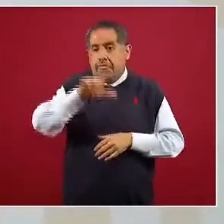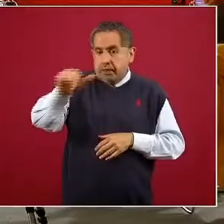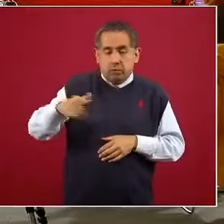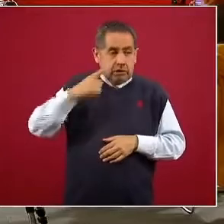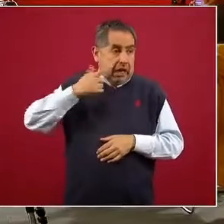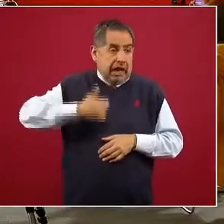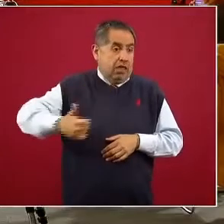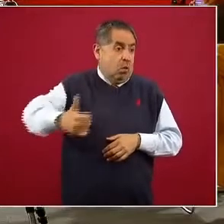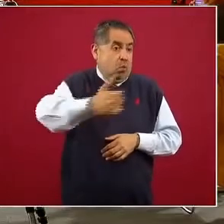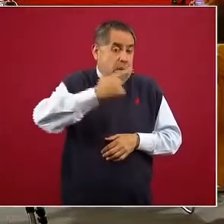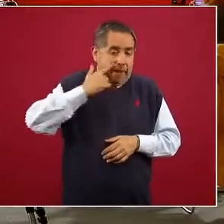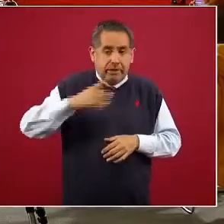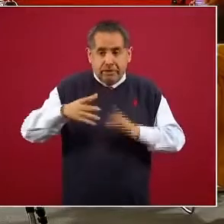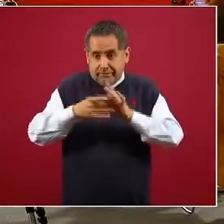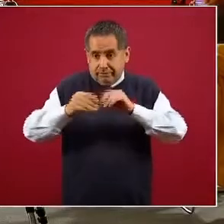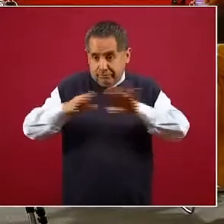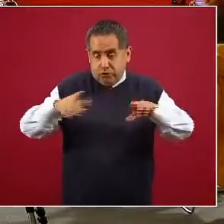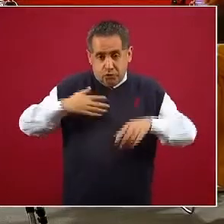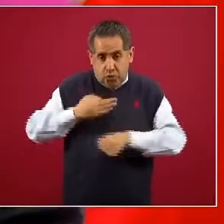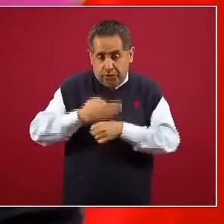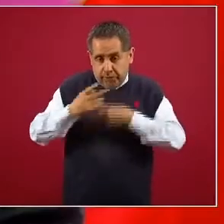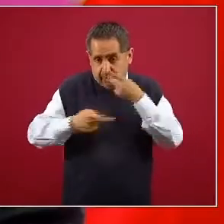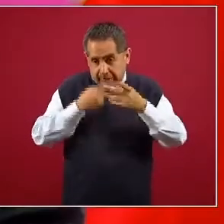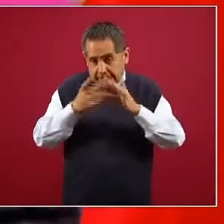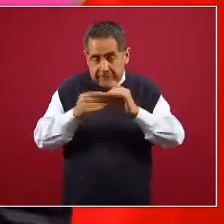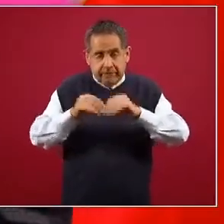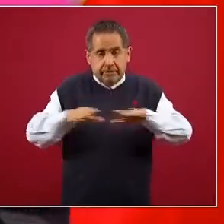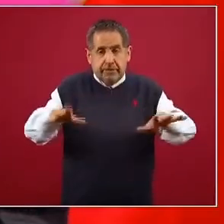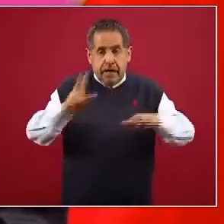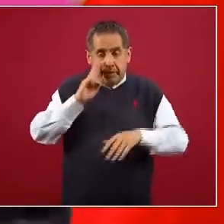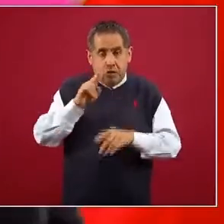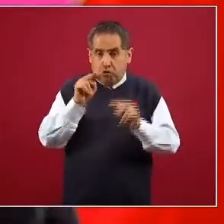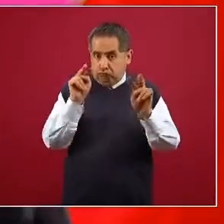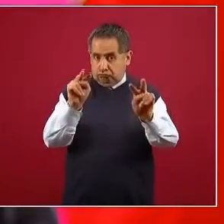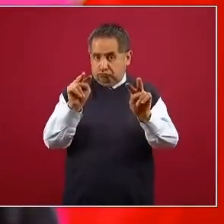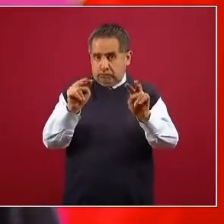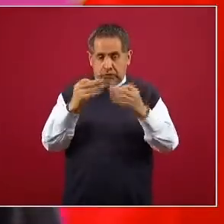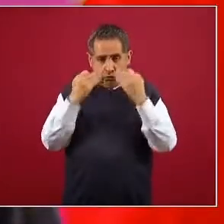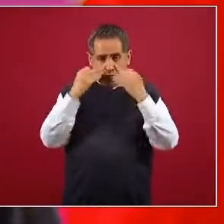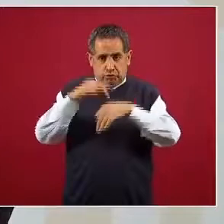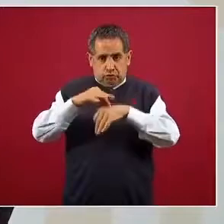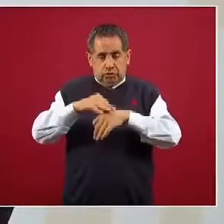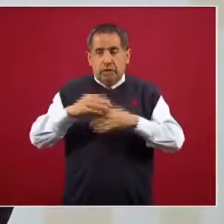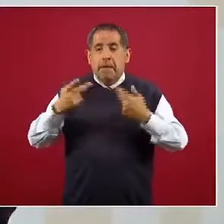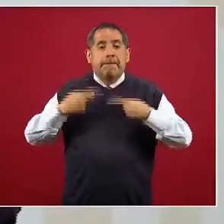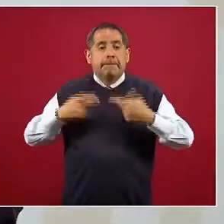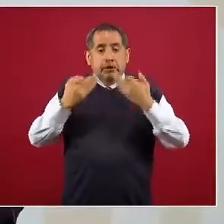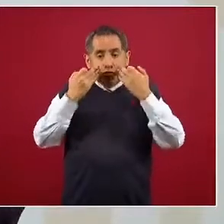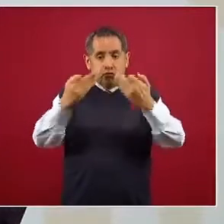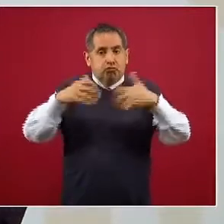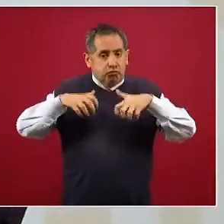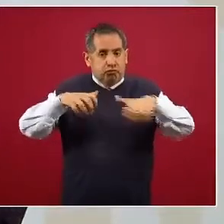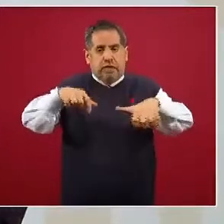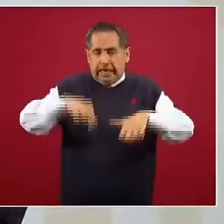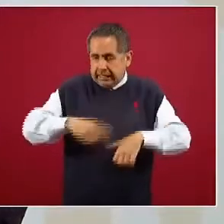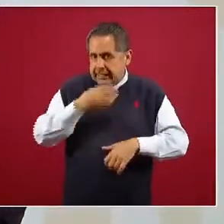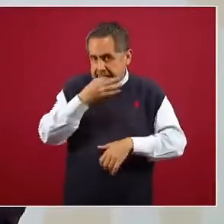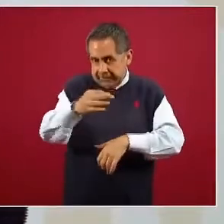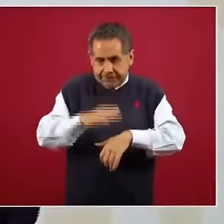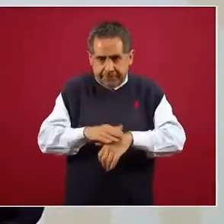cada uno de los medios interpreta lo que aquí se dice, pero ahí está el testigo social de lo que aquí se dice.